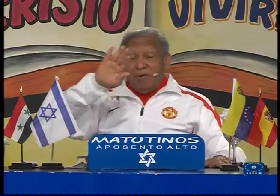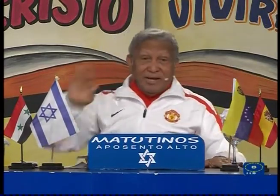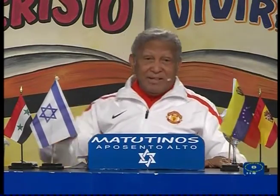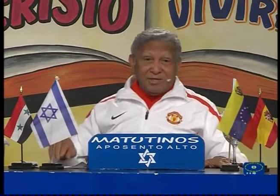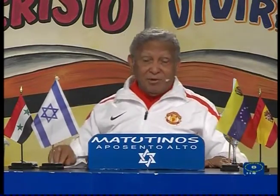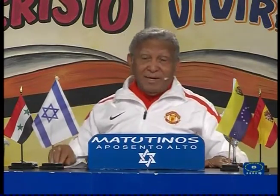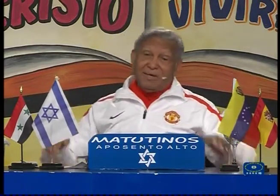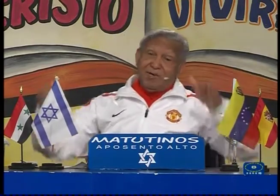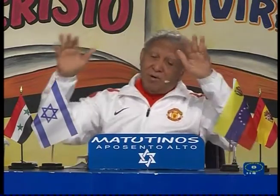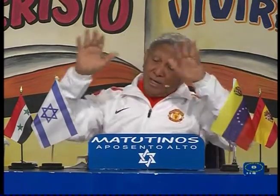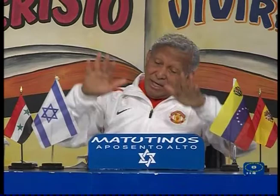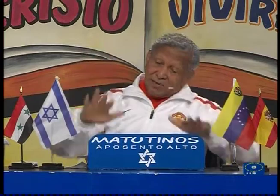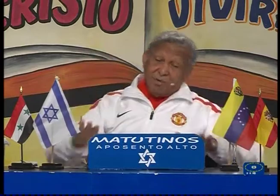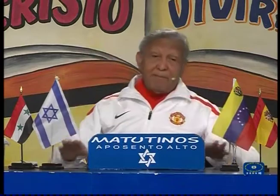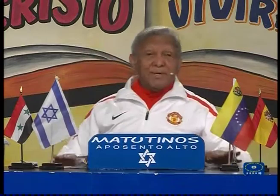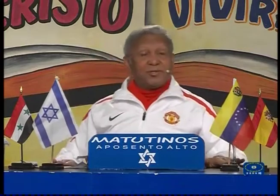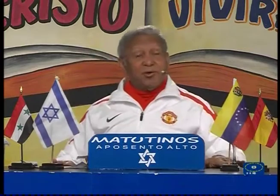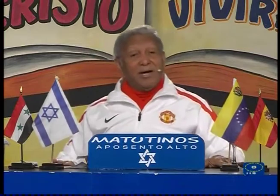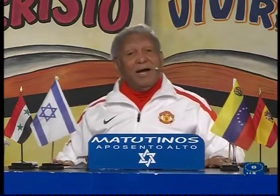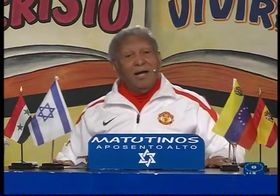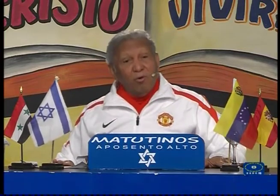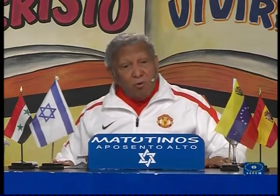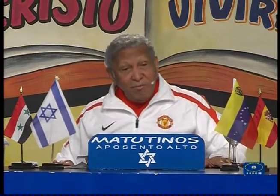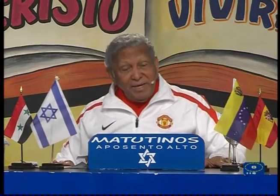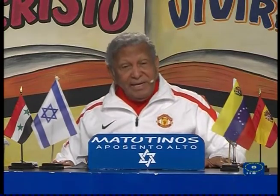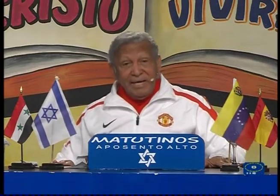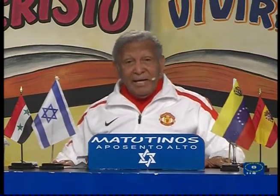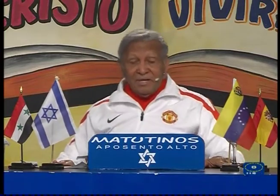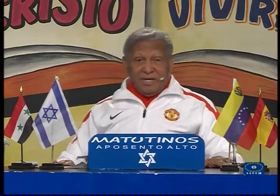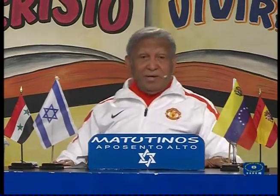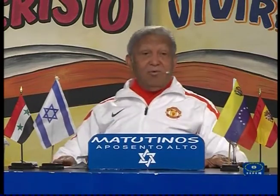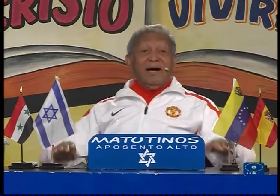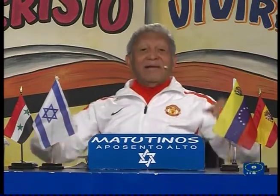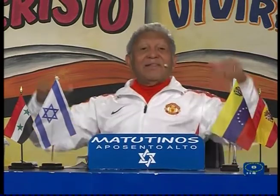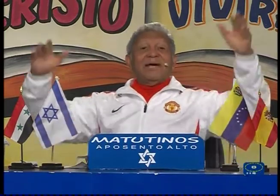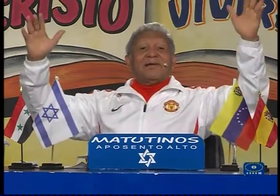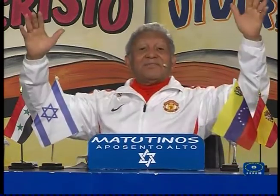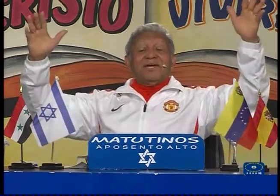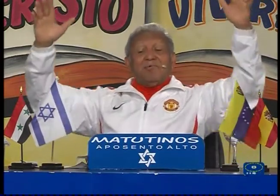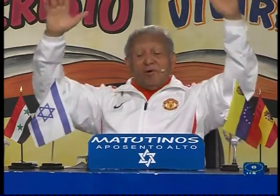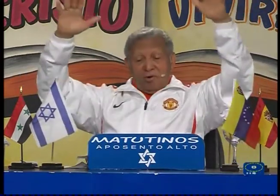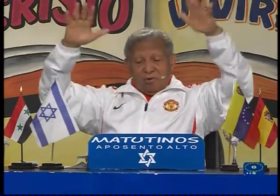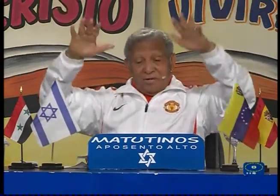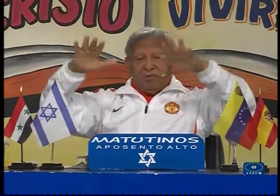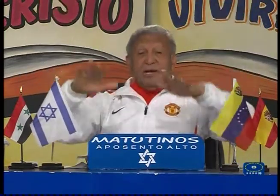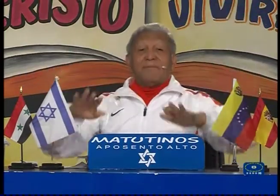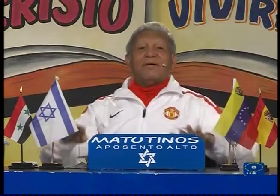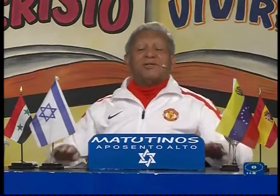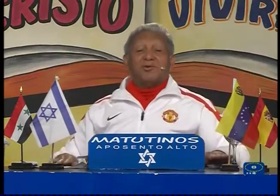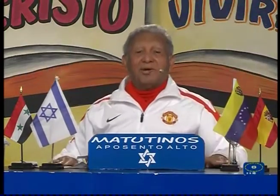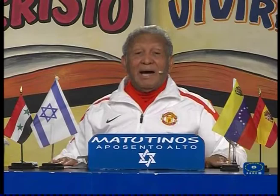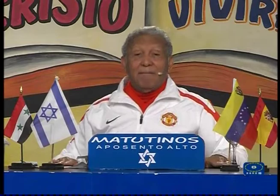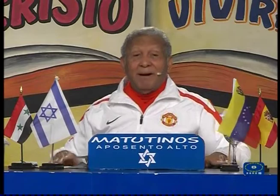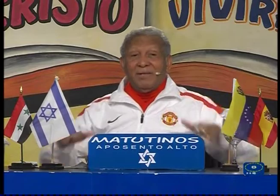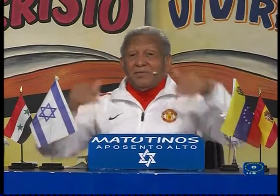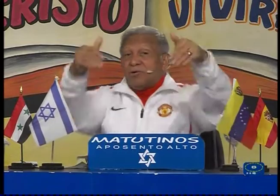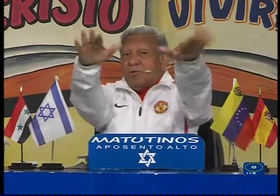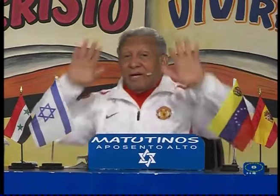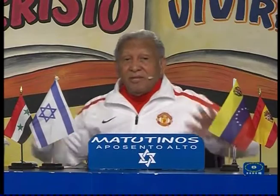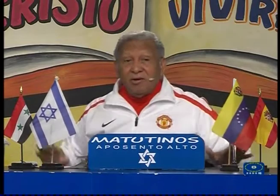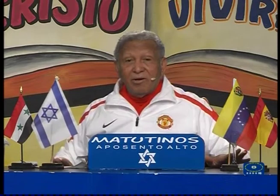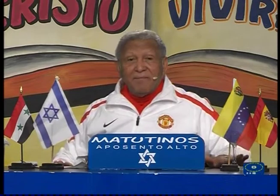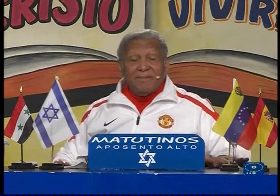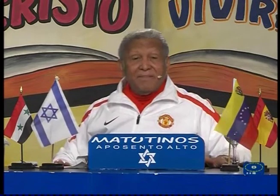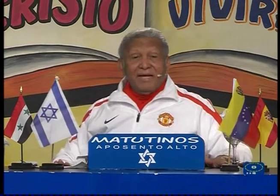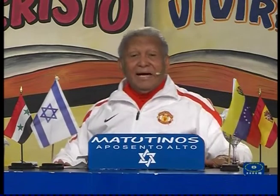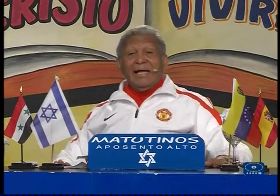en lugar de soberbio, es una persona humilde. Si en lugar de altivo, usted es una persona manso.